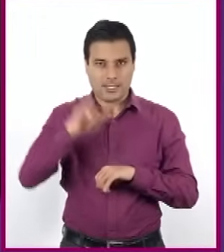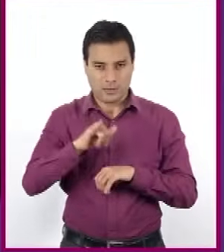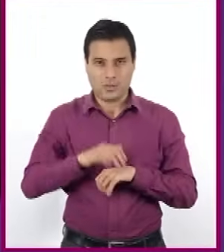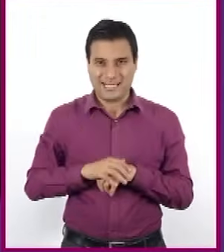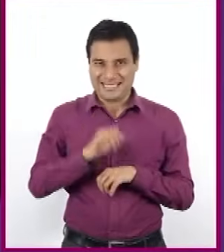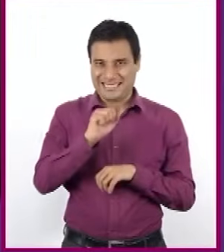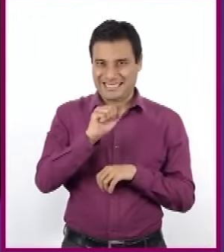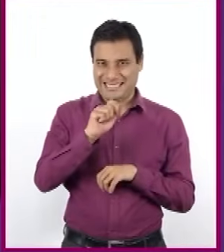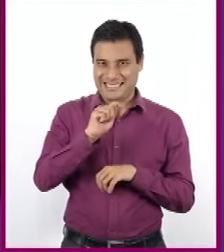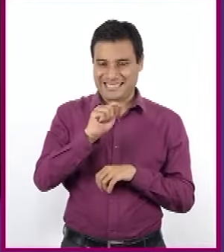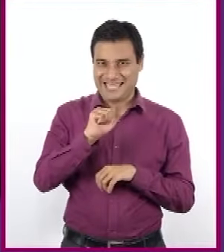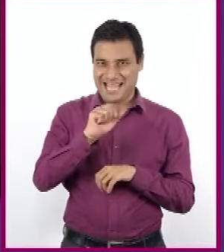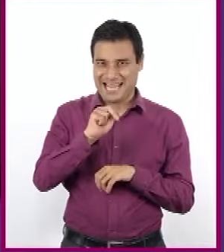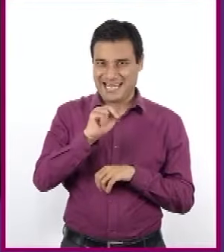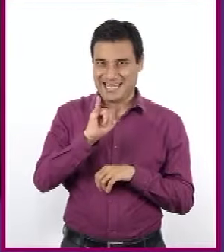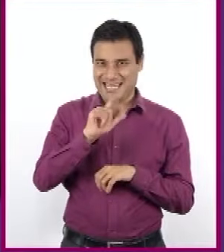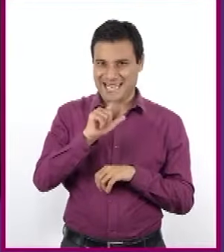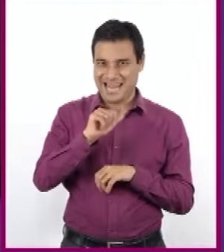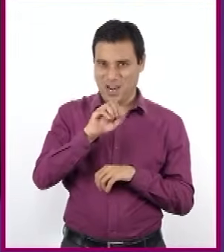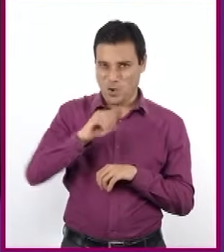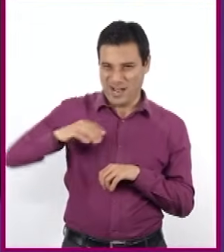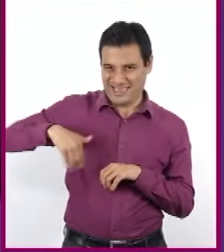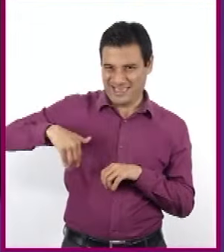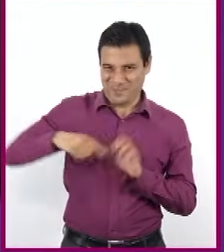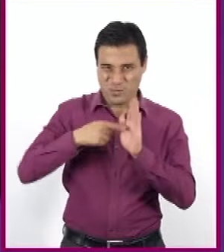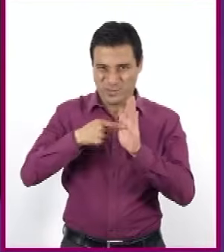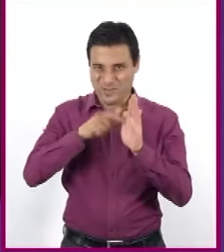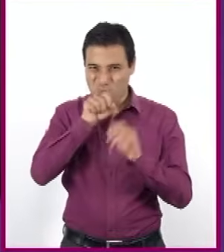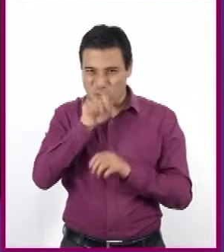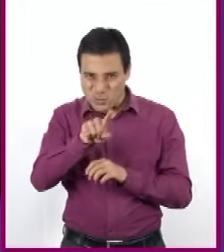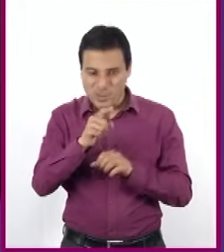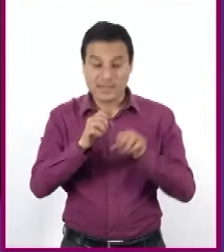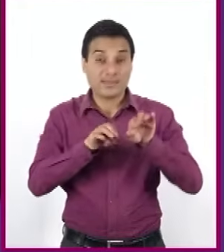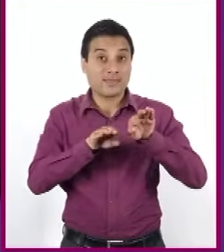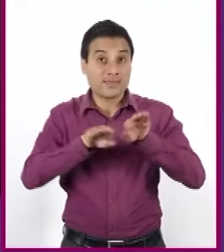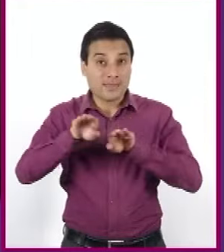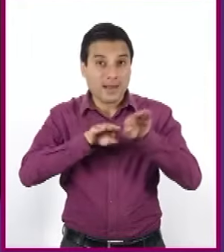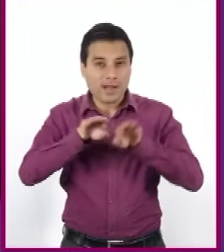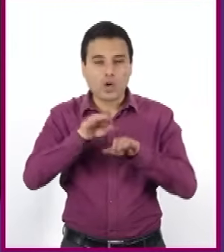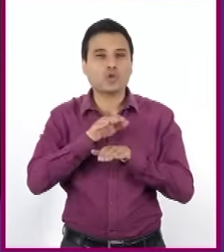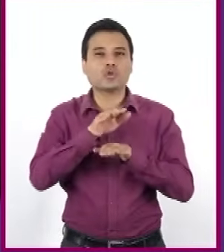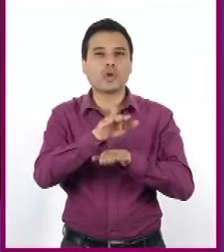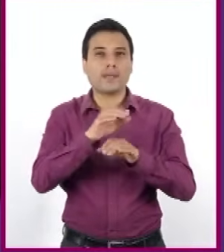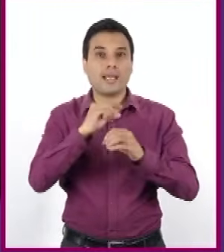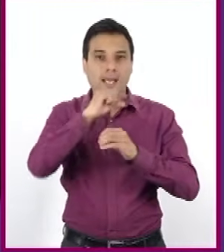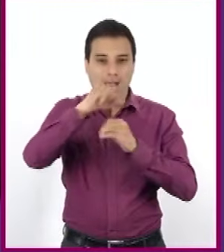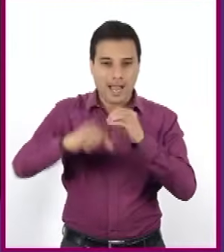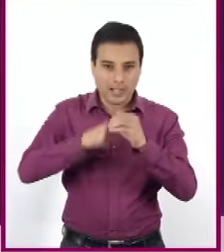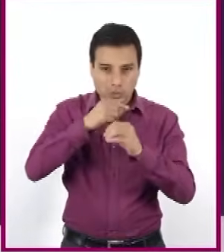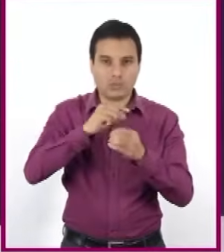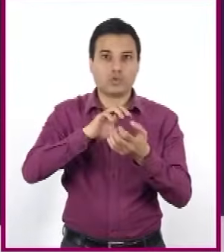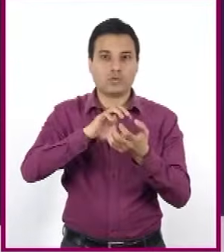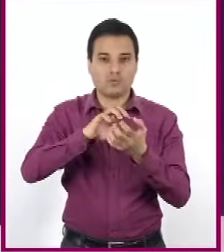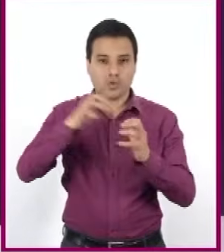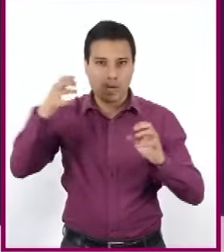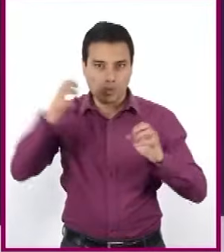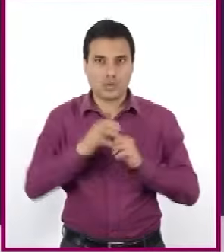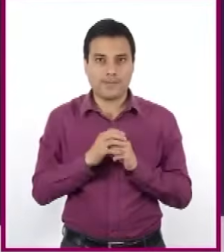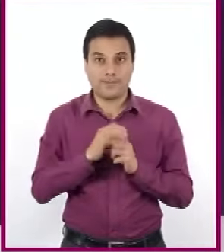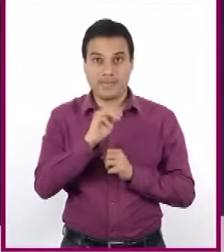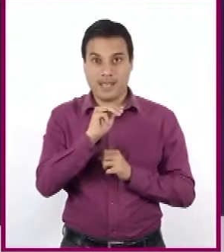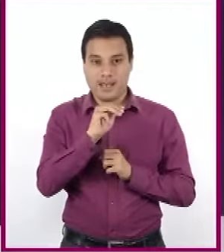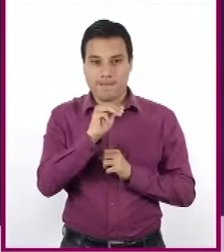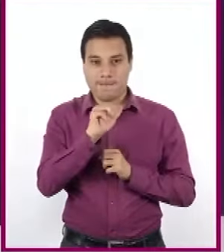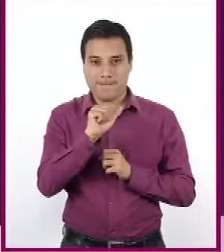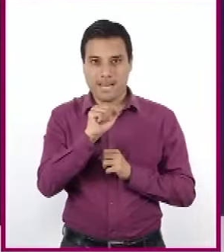Cannizzaro, resaltando su contribución al debate sobre los átomos, las moléculas y las masas atómicas, lo que nos permitió